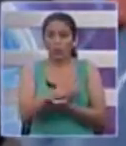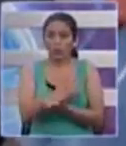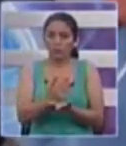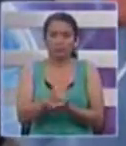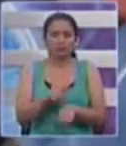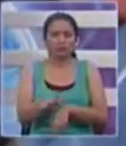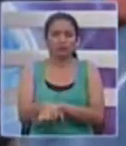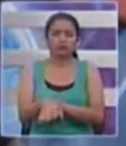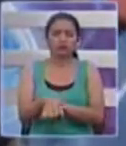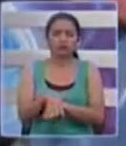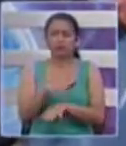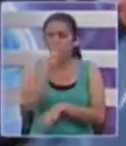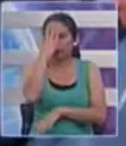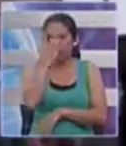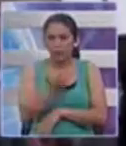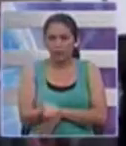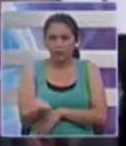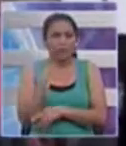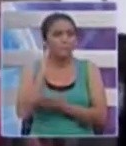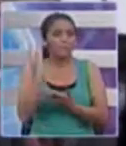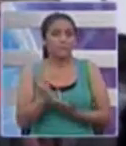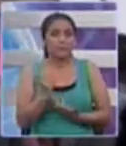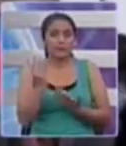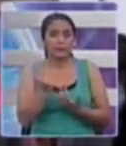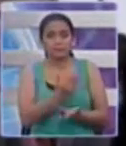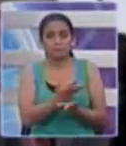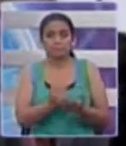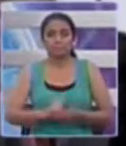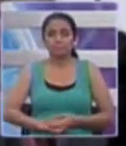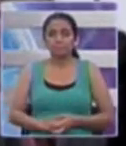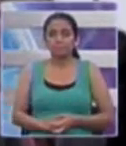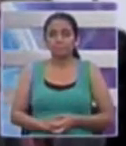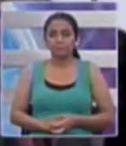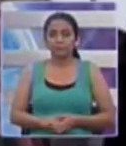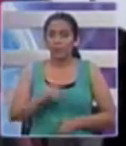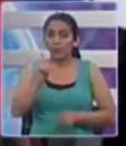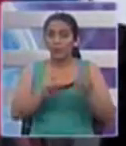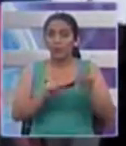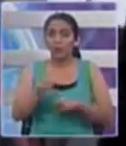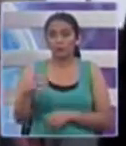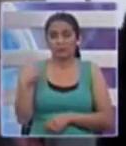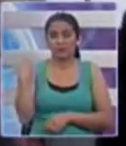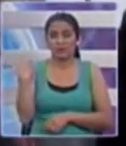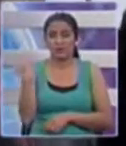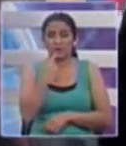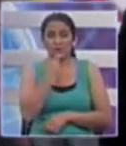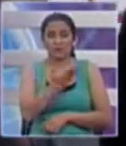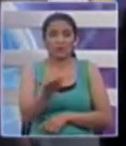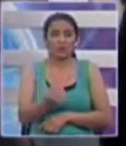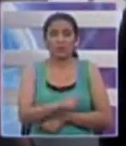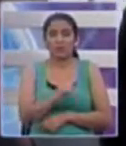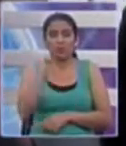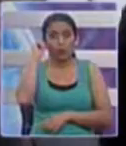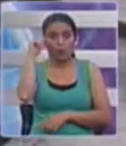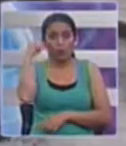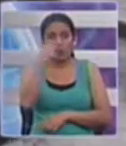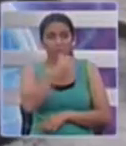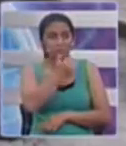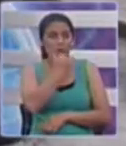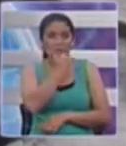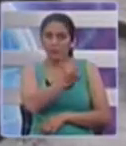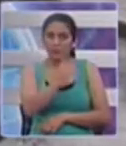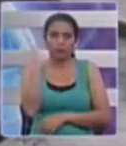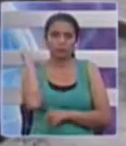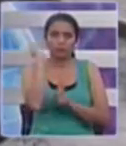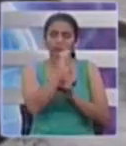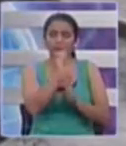demora del consejo nacional electoral en su tarea y también hay críticas justamente al gobierno nacional eso